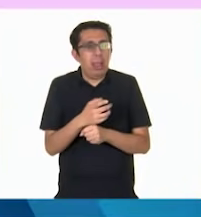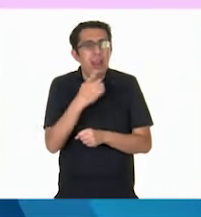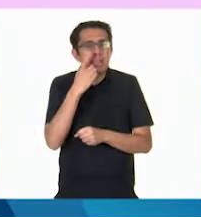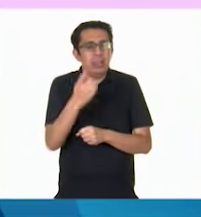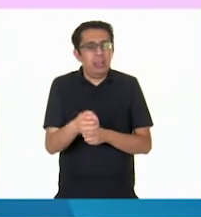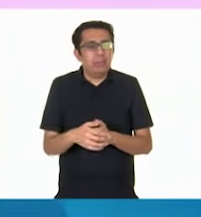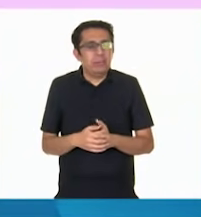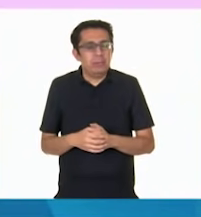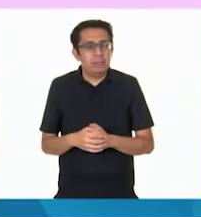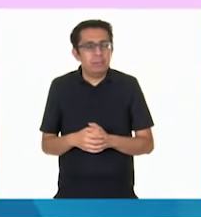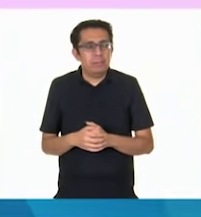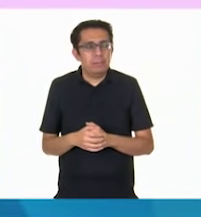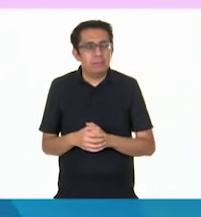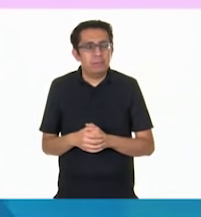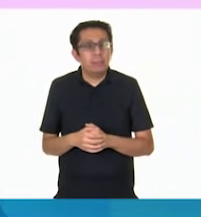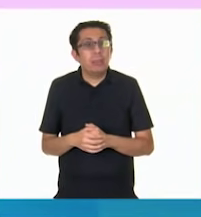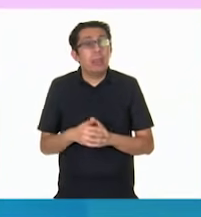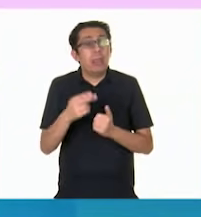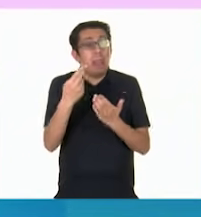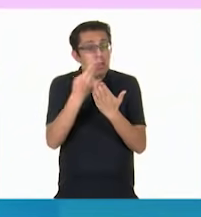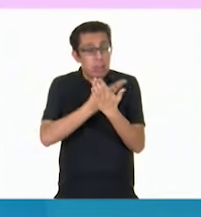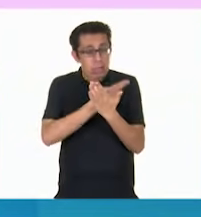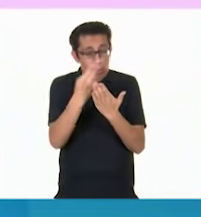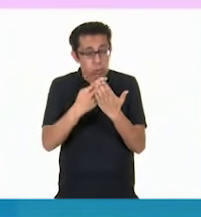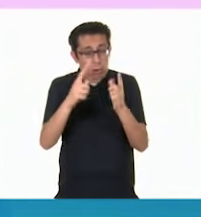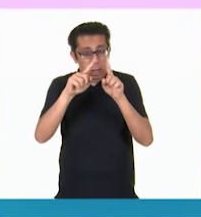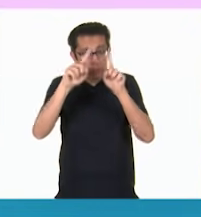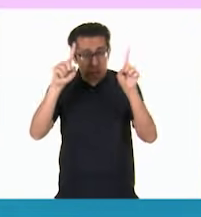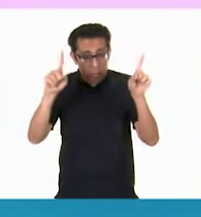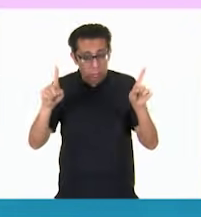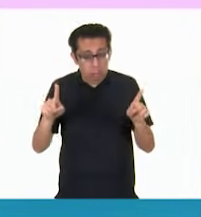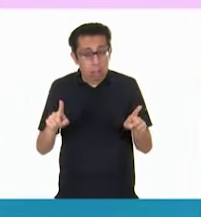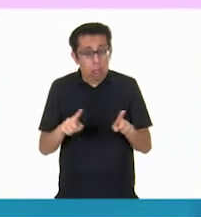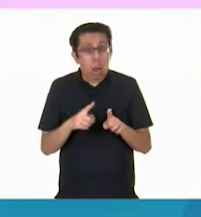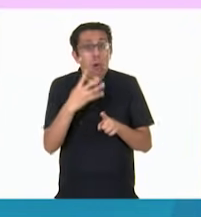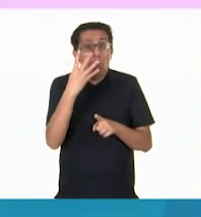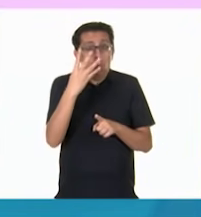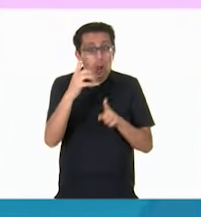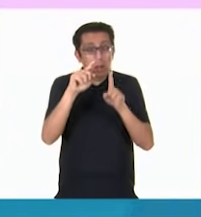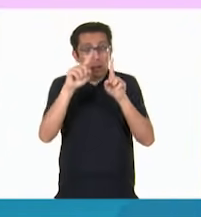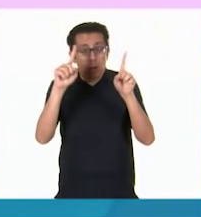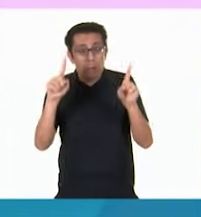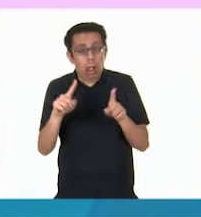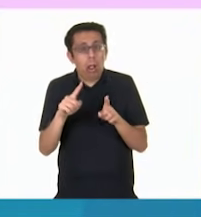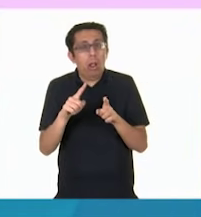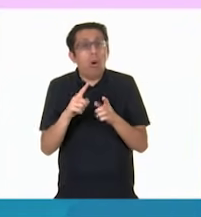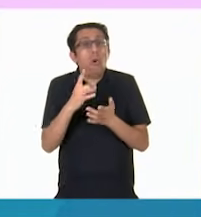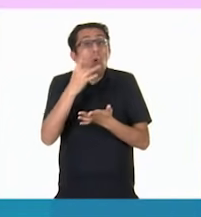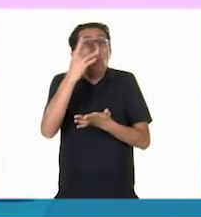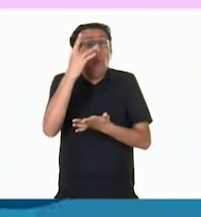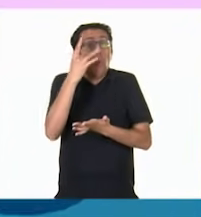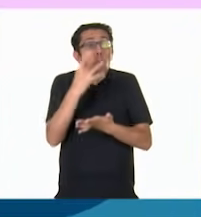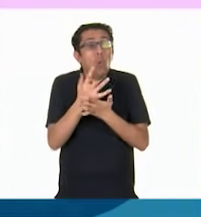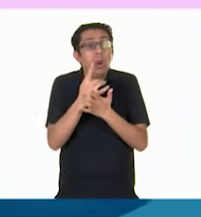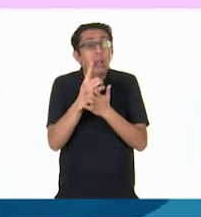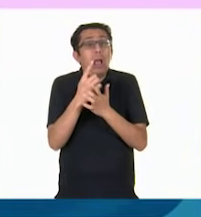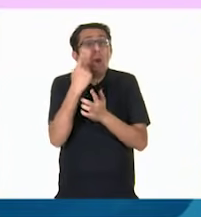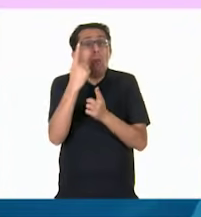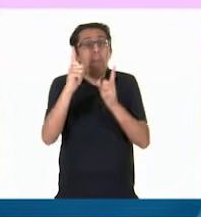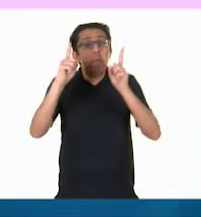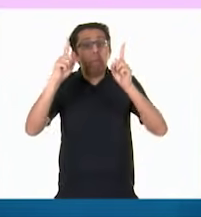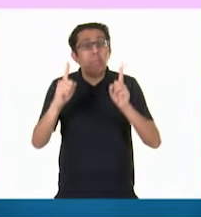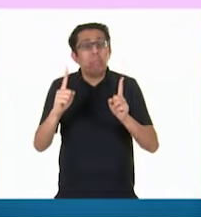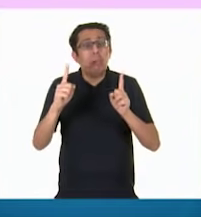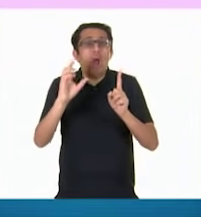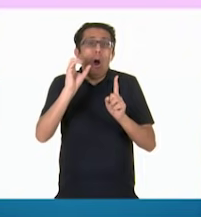dice así. Dibuja un cuadrilátero con solo un par de lados paralelos.